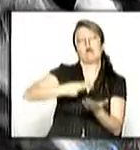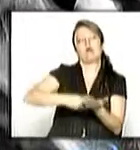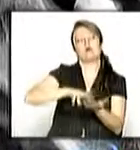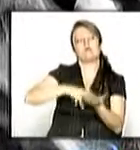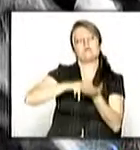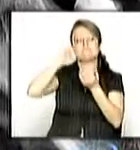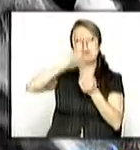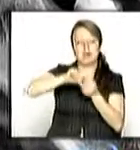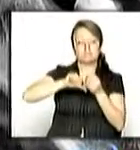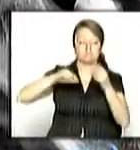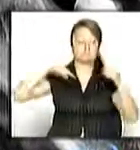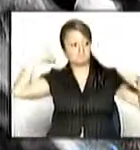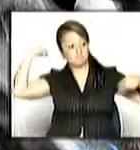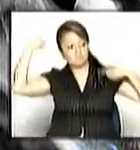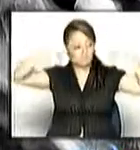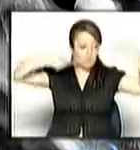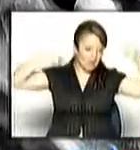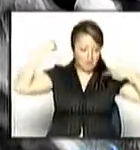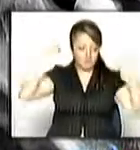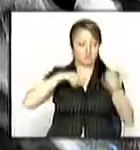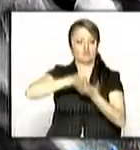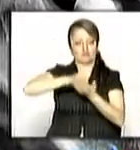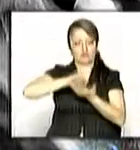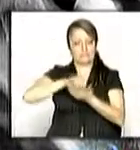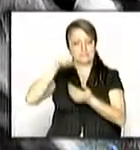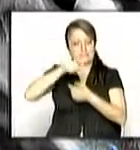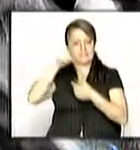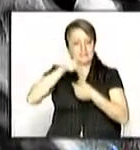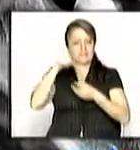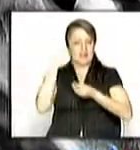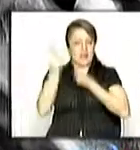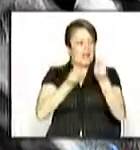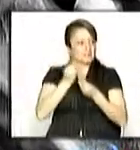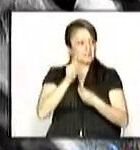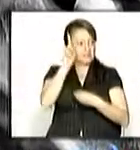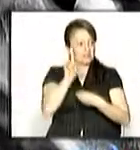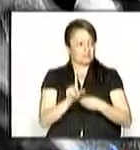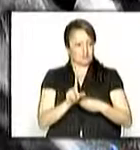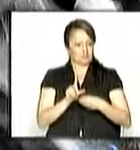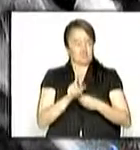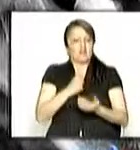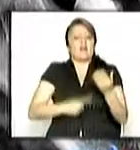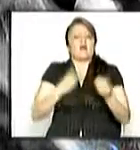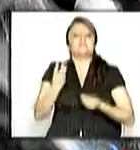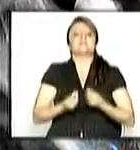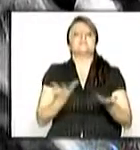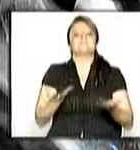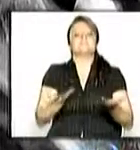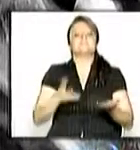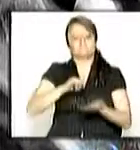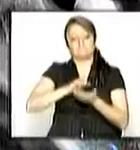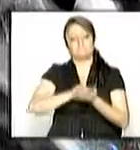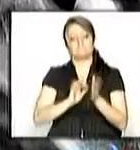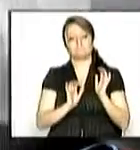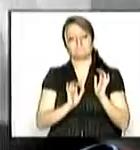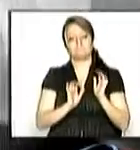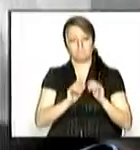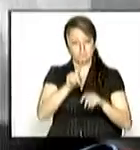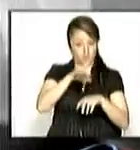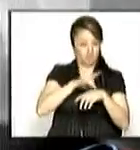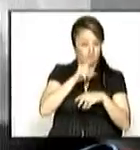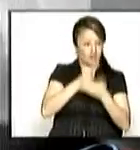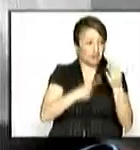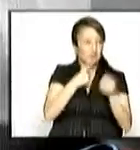mareos, y nosotros necesitamos tomar una decisión qué hacer con esto. Doctor, no sé si tenga que decir acerca